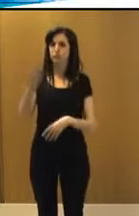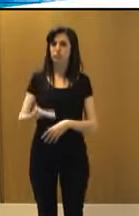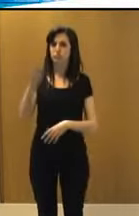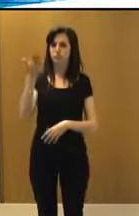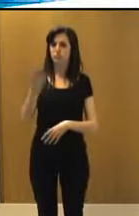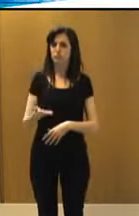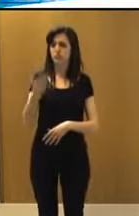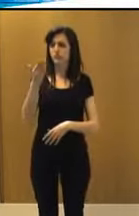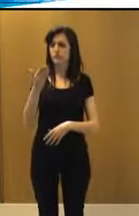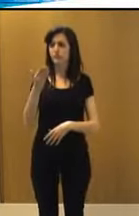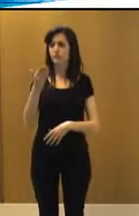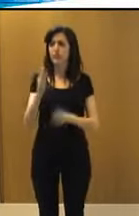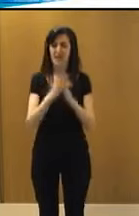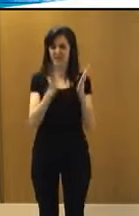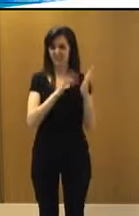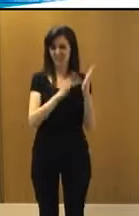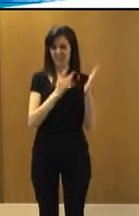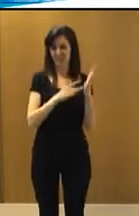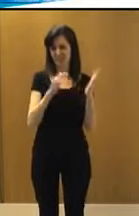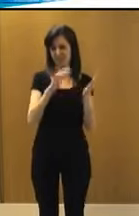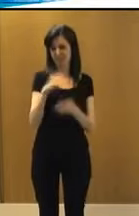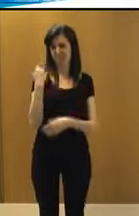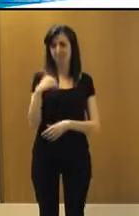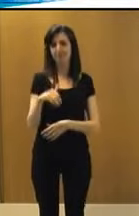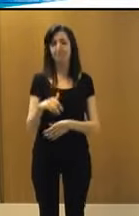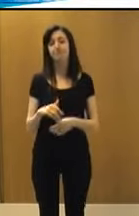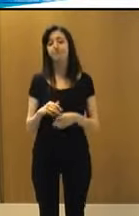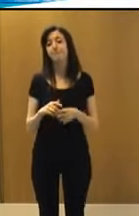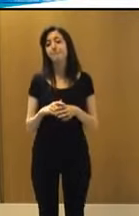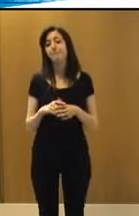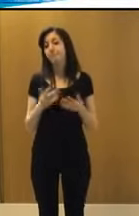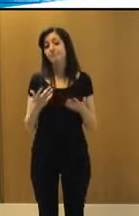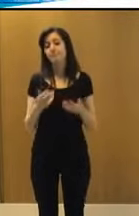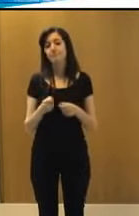muy importante, y eso ya lo habíamos visto también con la revista cuando hacemos Focus Group,